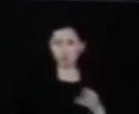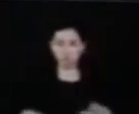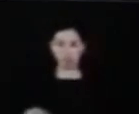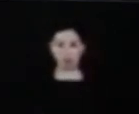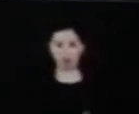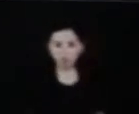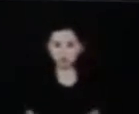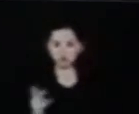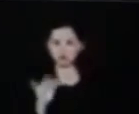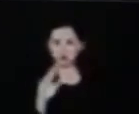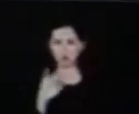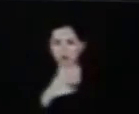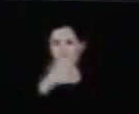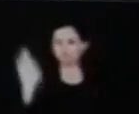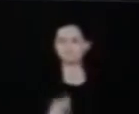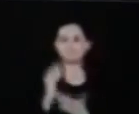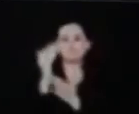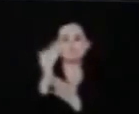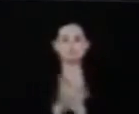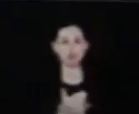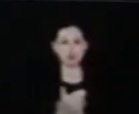gobierno. Se van